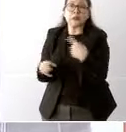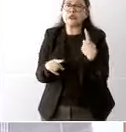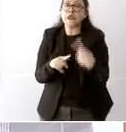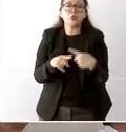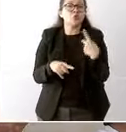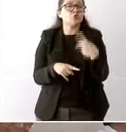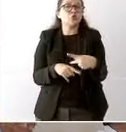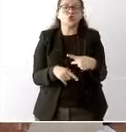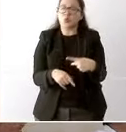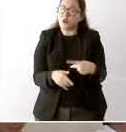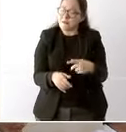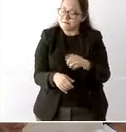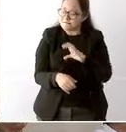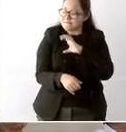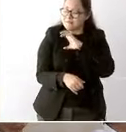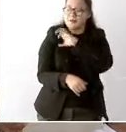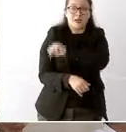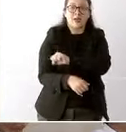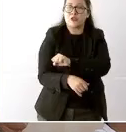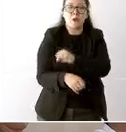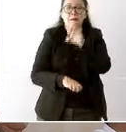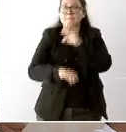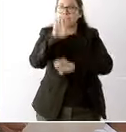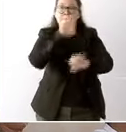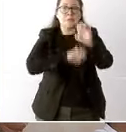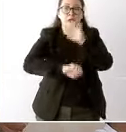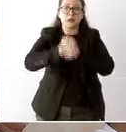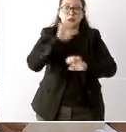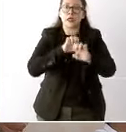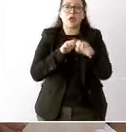Pearson, un inglés